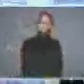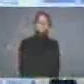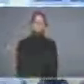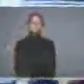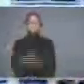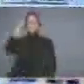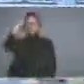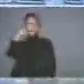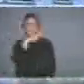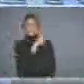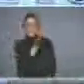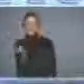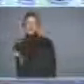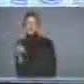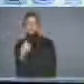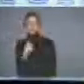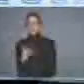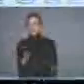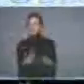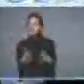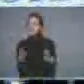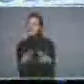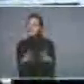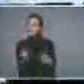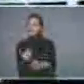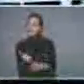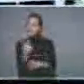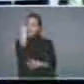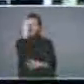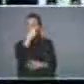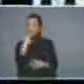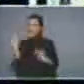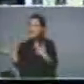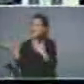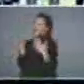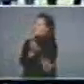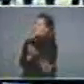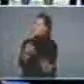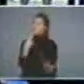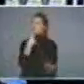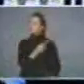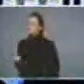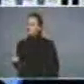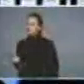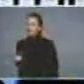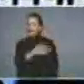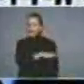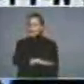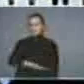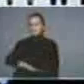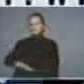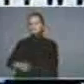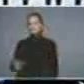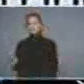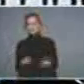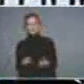esos padres tengo ganas de decirles en su cara que a los niños no les tienen